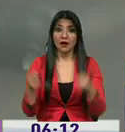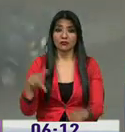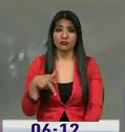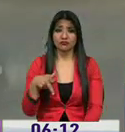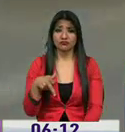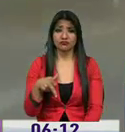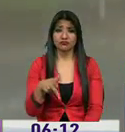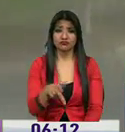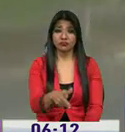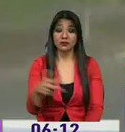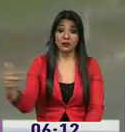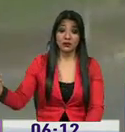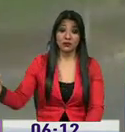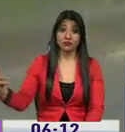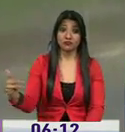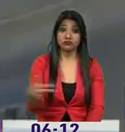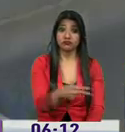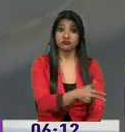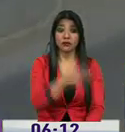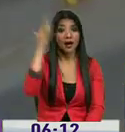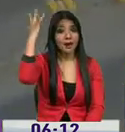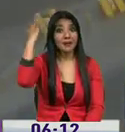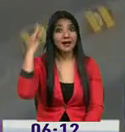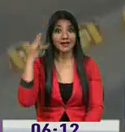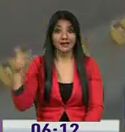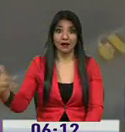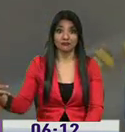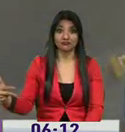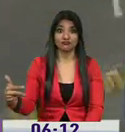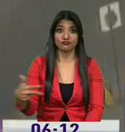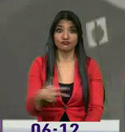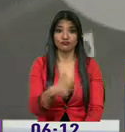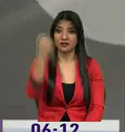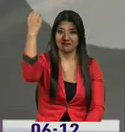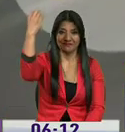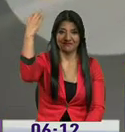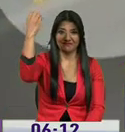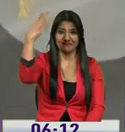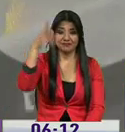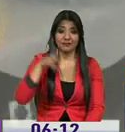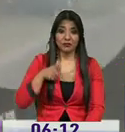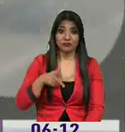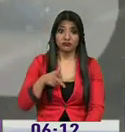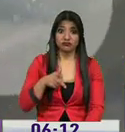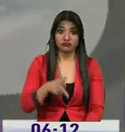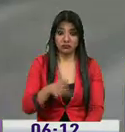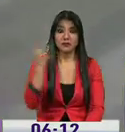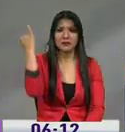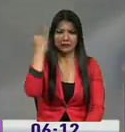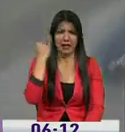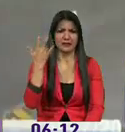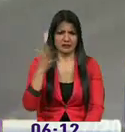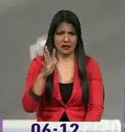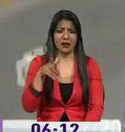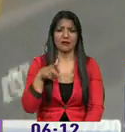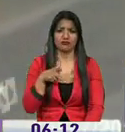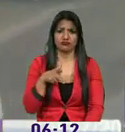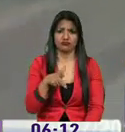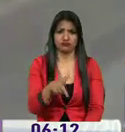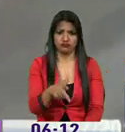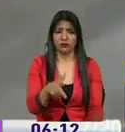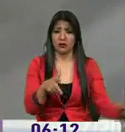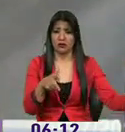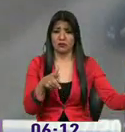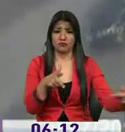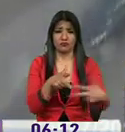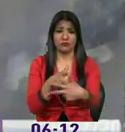parecer, pasa en luz amarilla. Es allí cuando el otro conductor, ya con su luz verde en el semáforo, lo impacta a